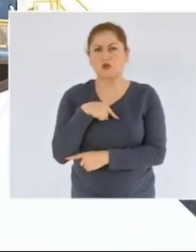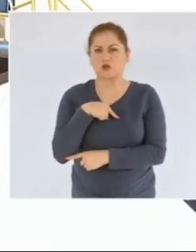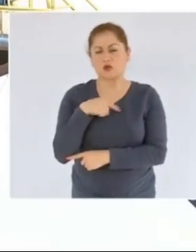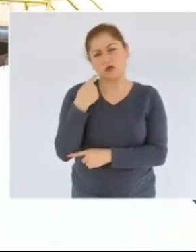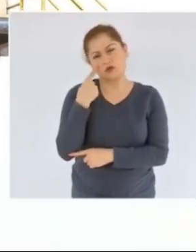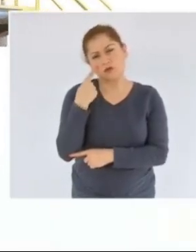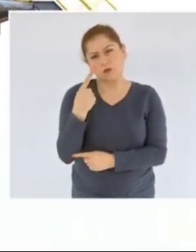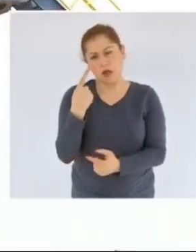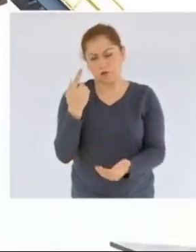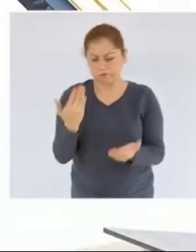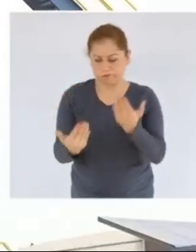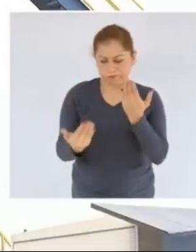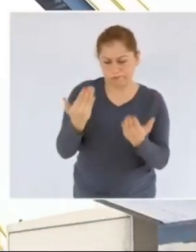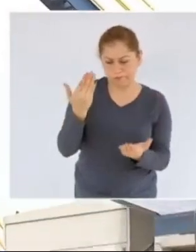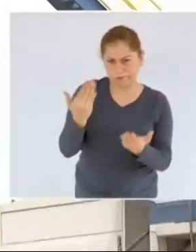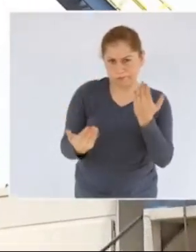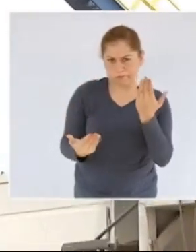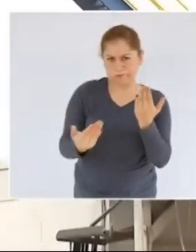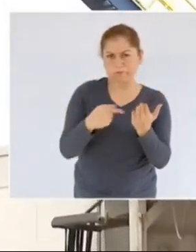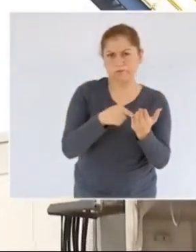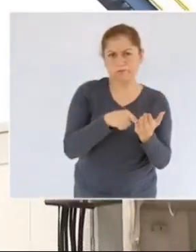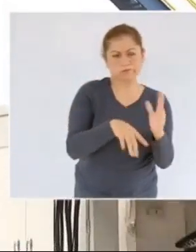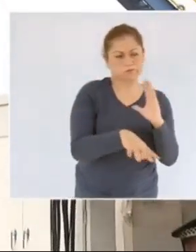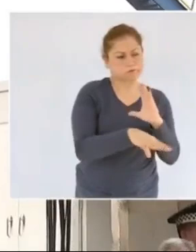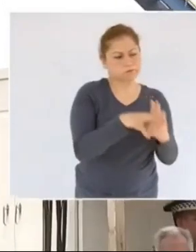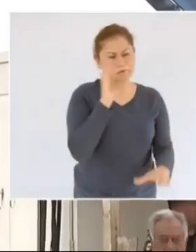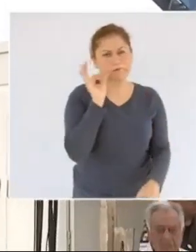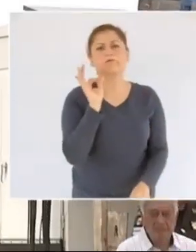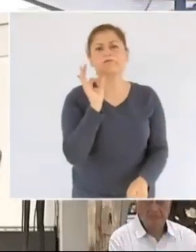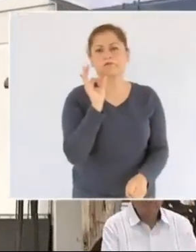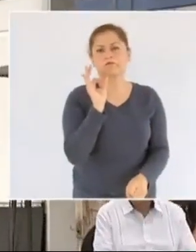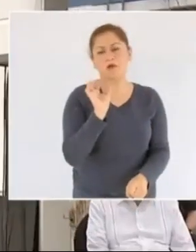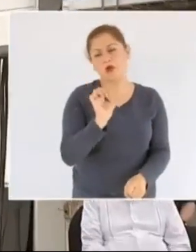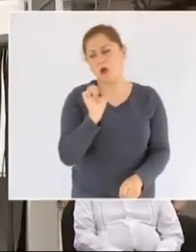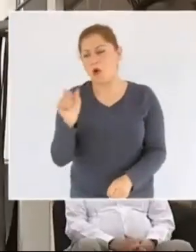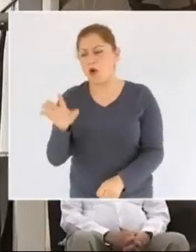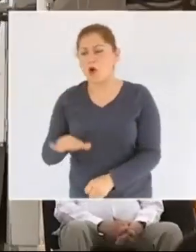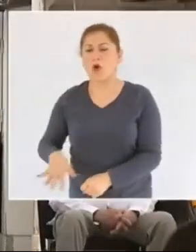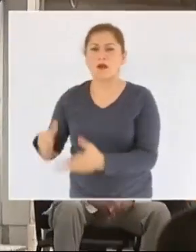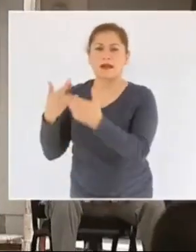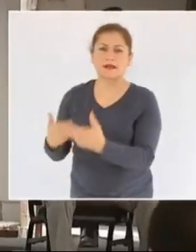aceite contra la reposición de reservas en el periodo